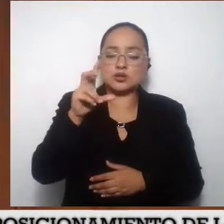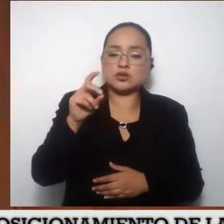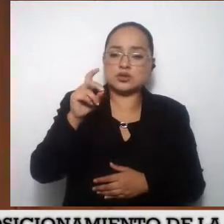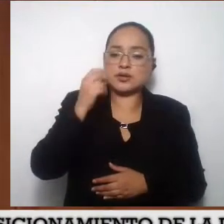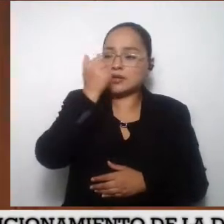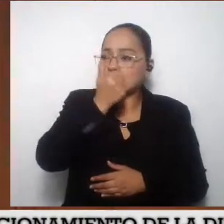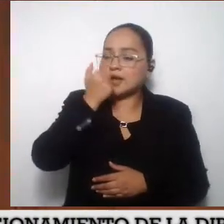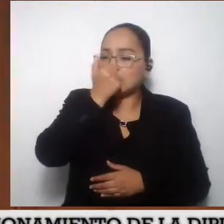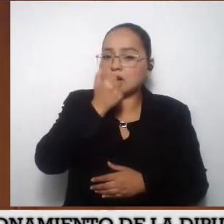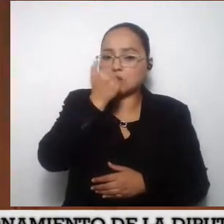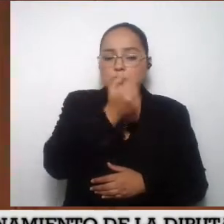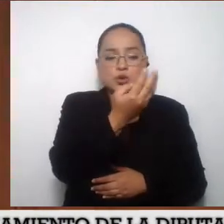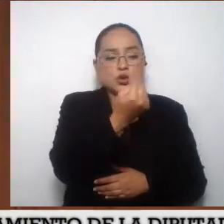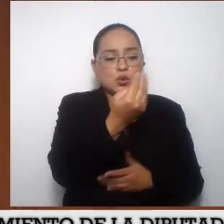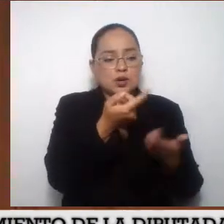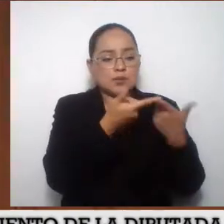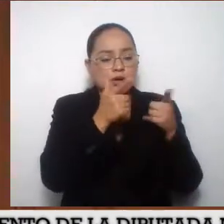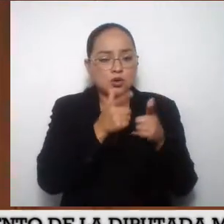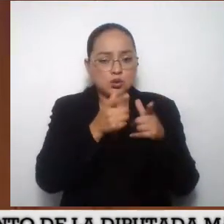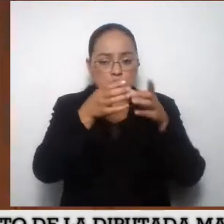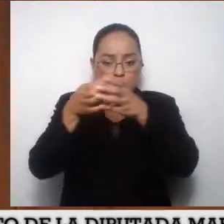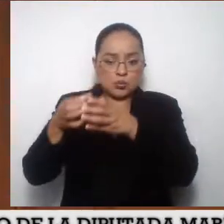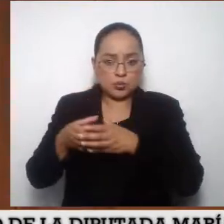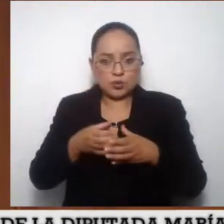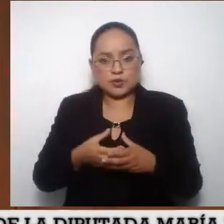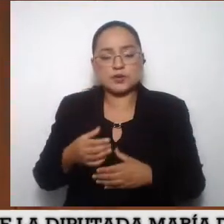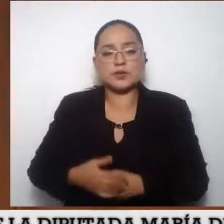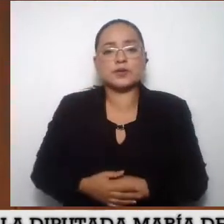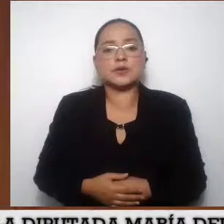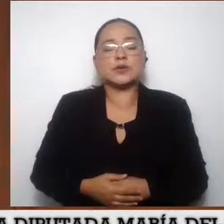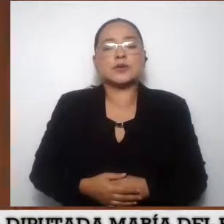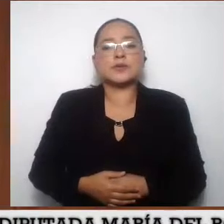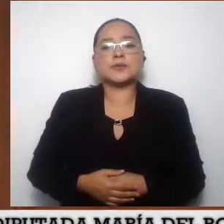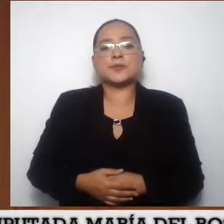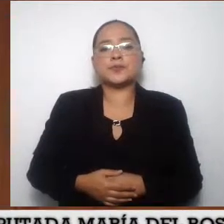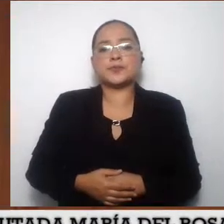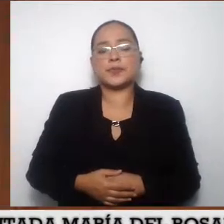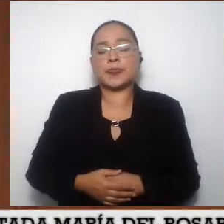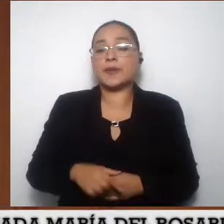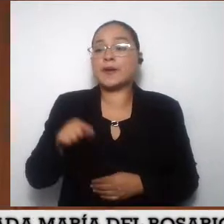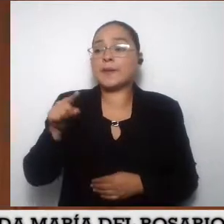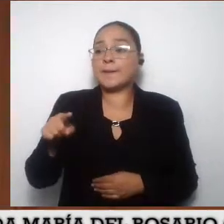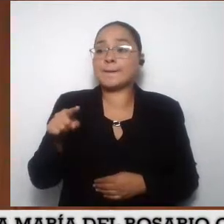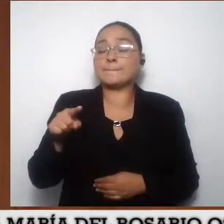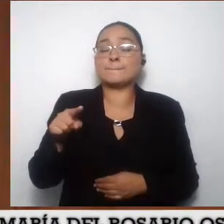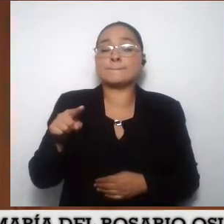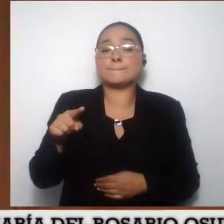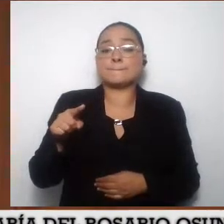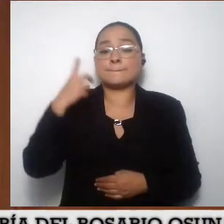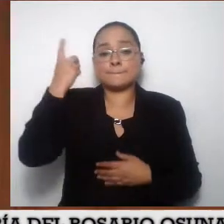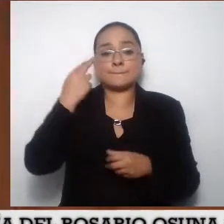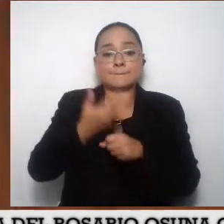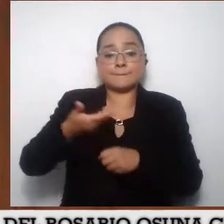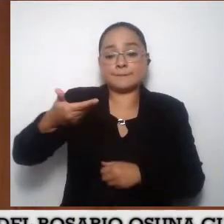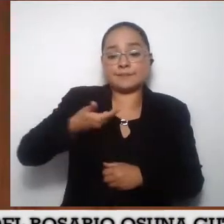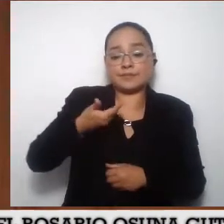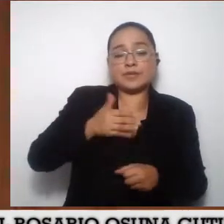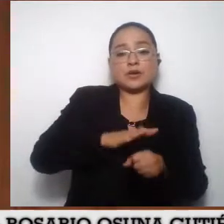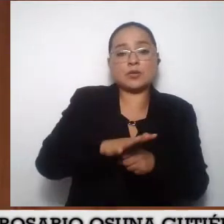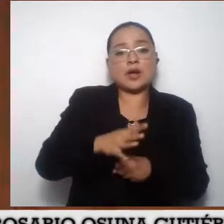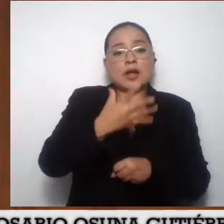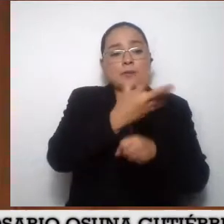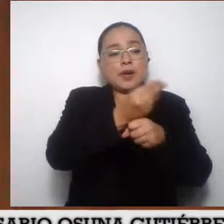alumnos, 9 grupos. Las necesidades que me plasmó es la reparación de mantenimiento del área